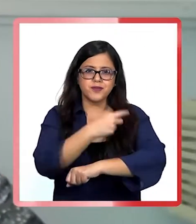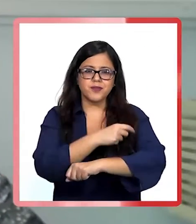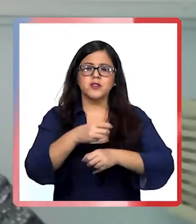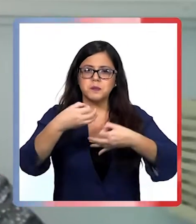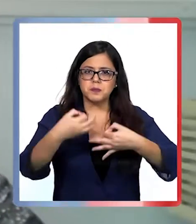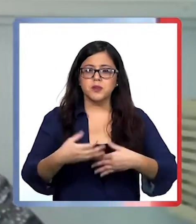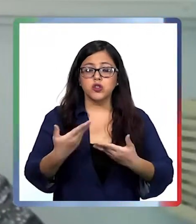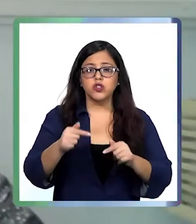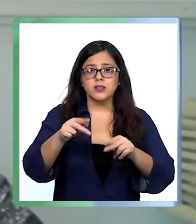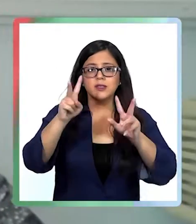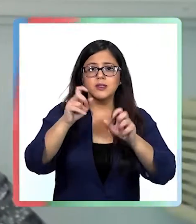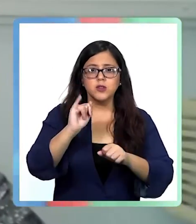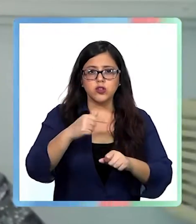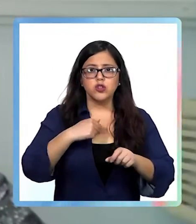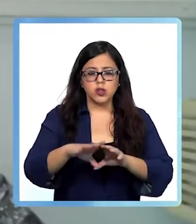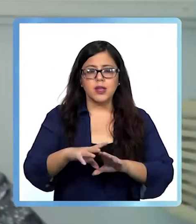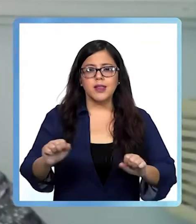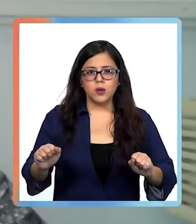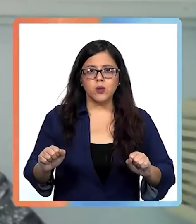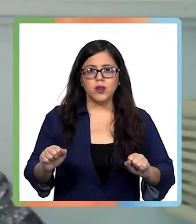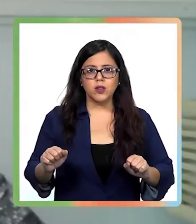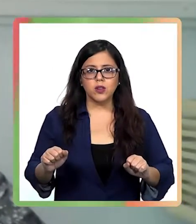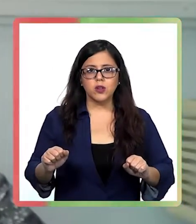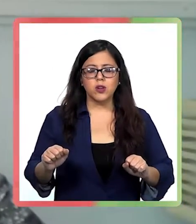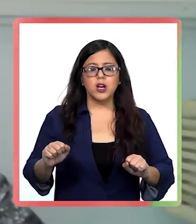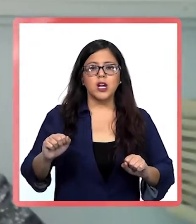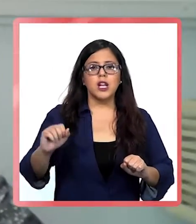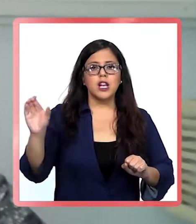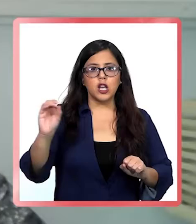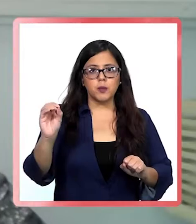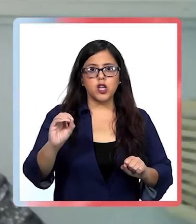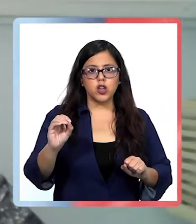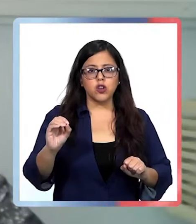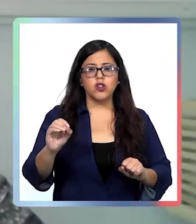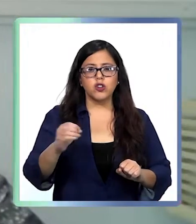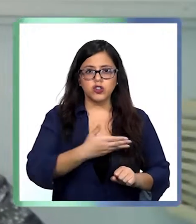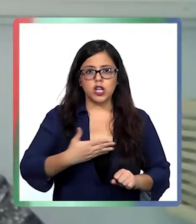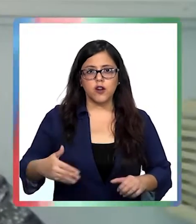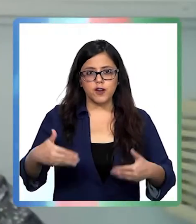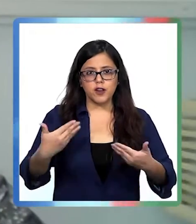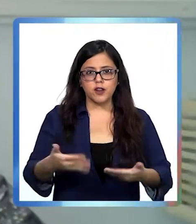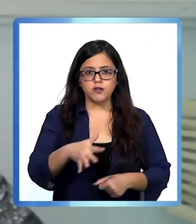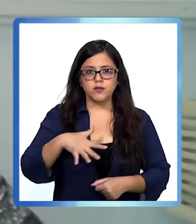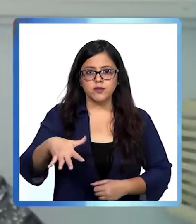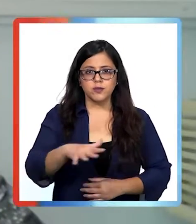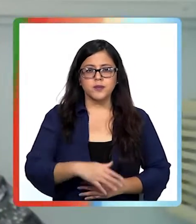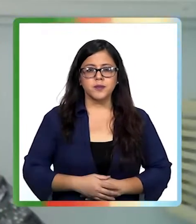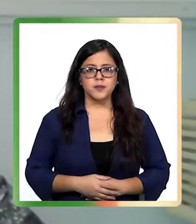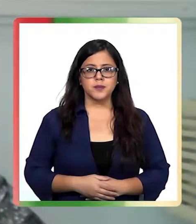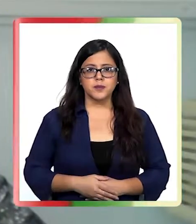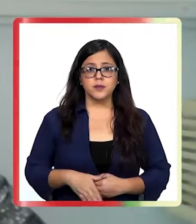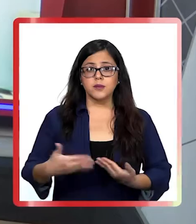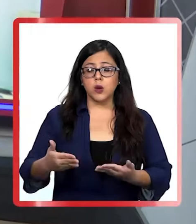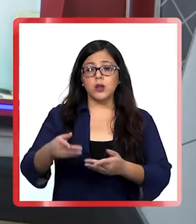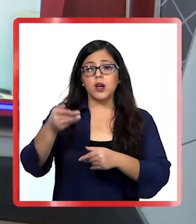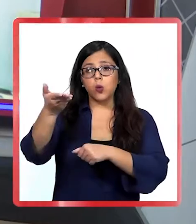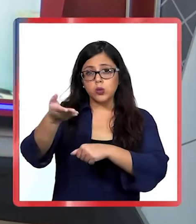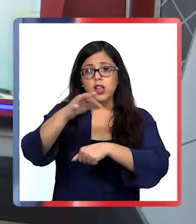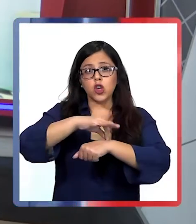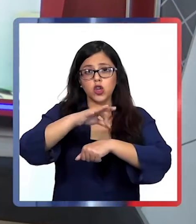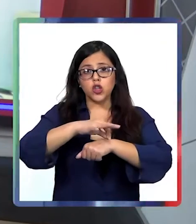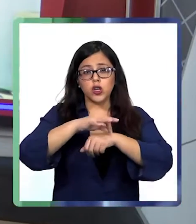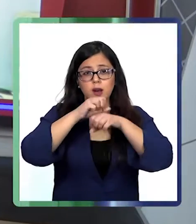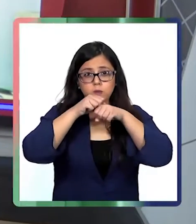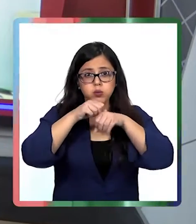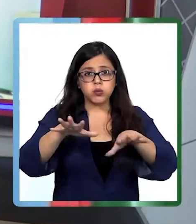especialmente en las personas que están vacunadas. Así que en ese sentido sí, comparto la visión sobre el actual escenario. Ahora, en su